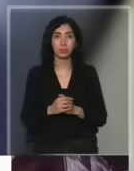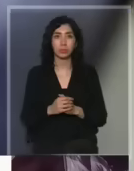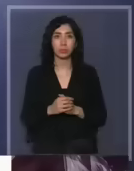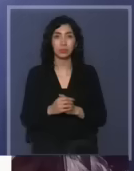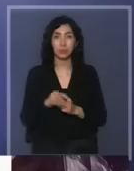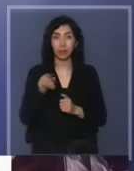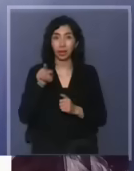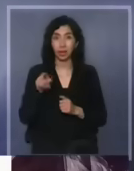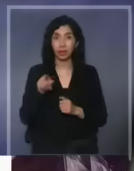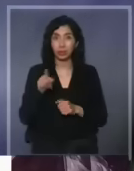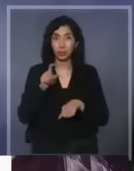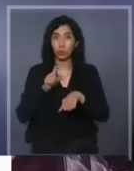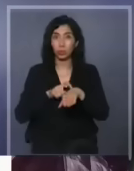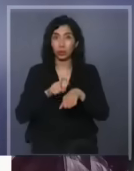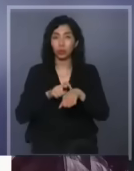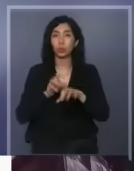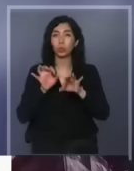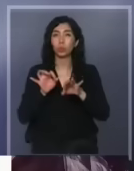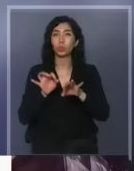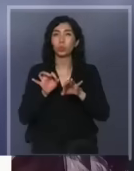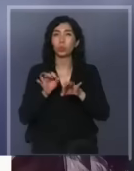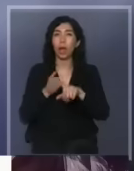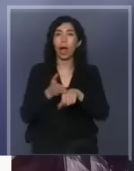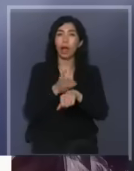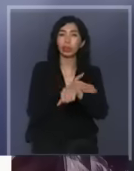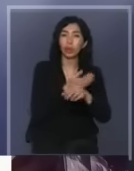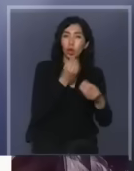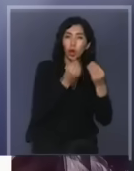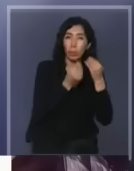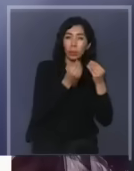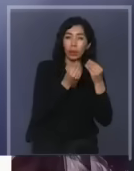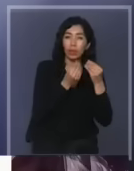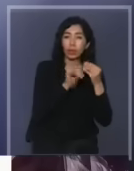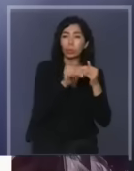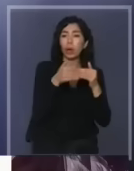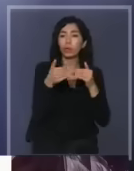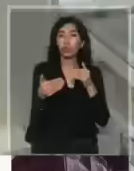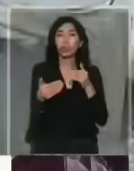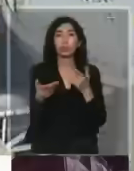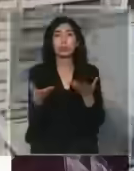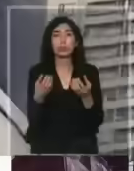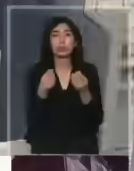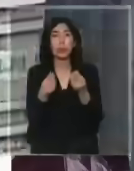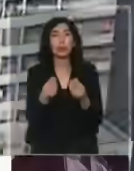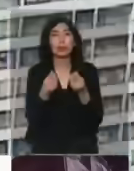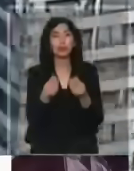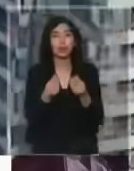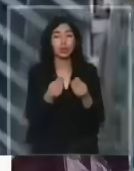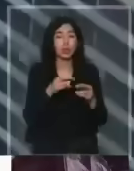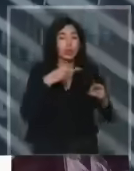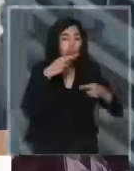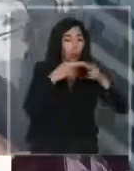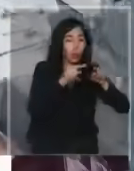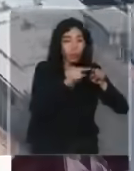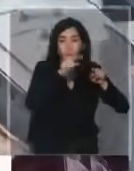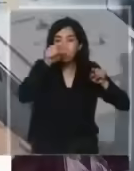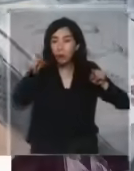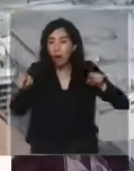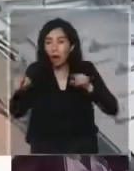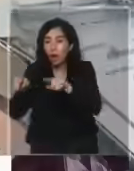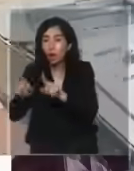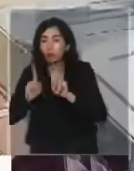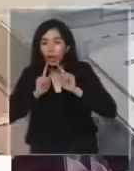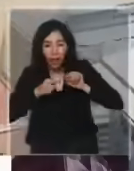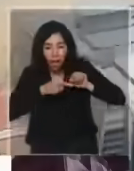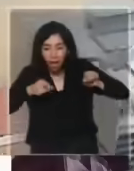instantes inmediato a la comida en el ají seco místico. ¿Qué pasó en esos 71 minutos del camino entre el restaurante y el Hotel Panamericano?